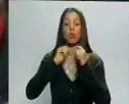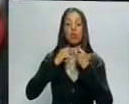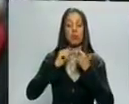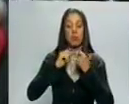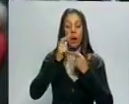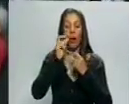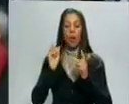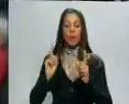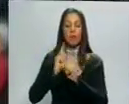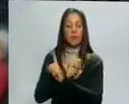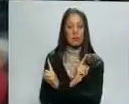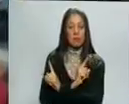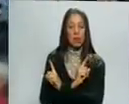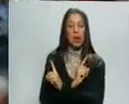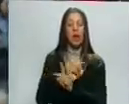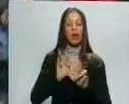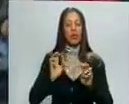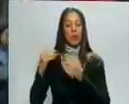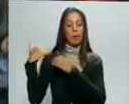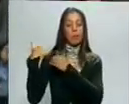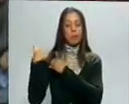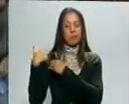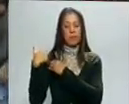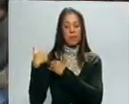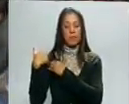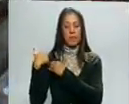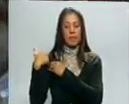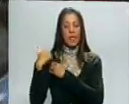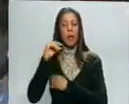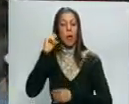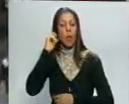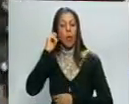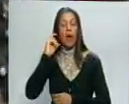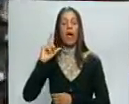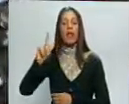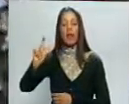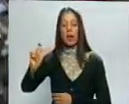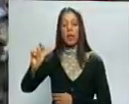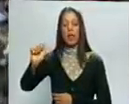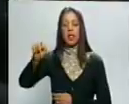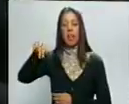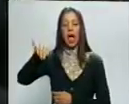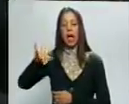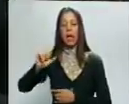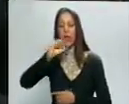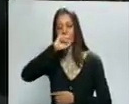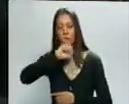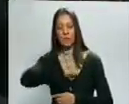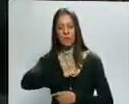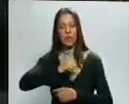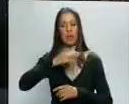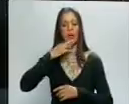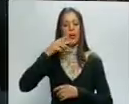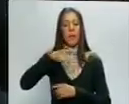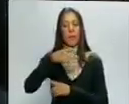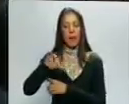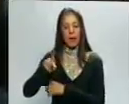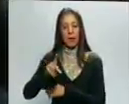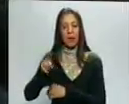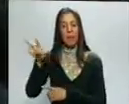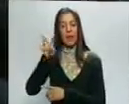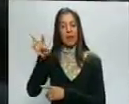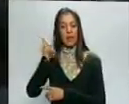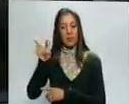Isturi y asumir estas nuevas responsabilidades como mujer revolucionaria, como mujer patriota, como mujer que